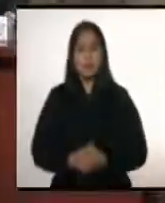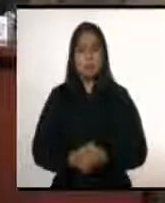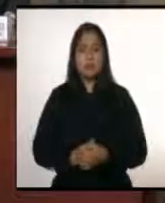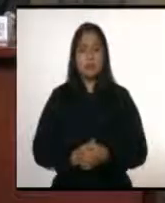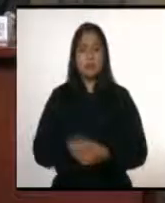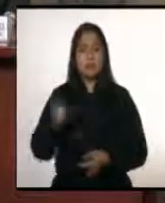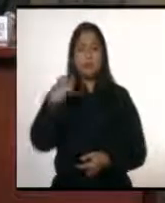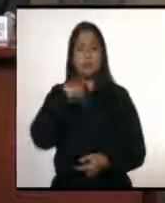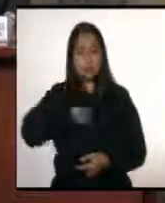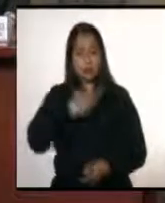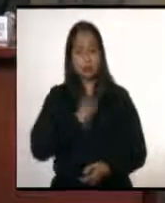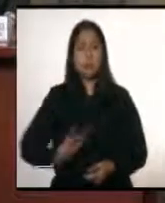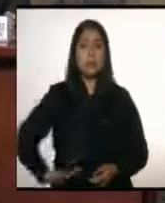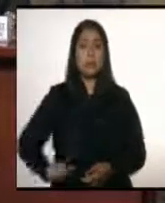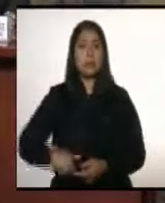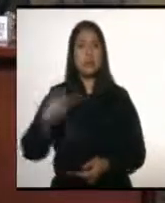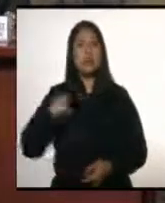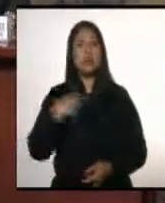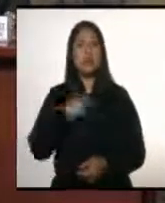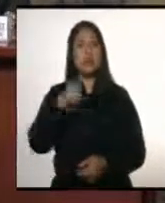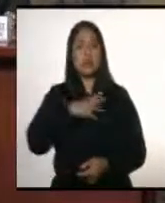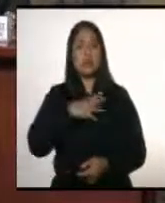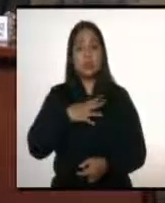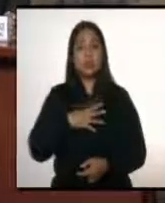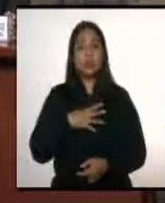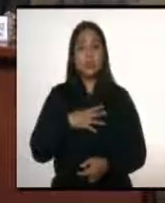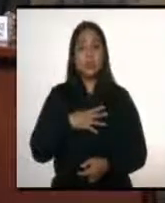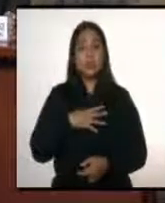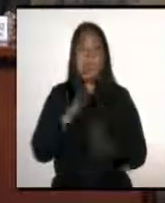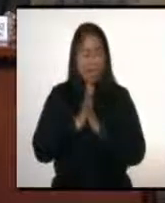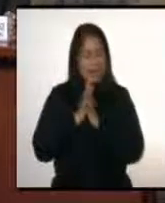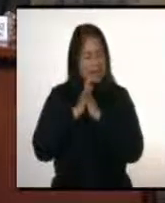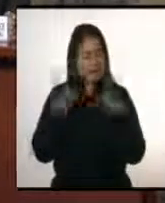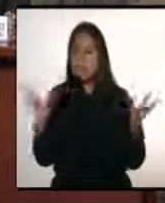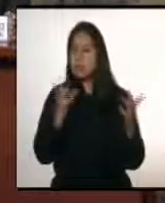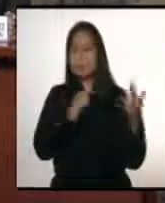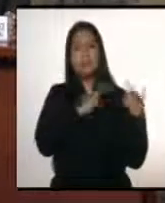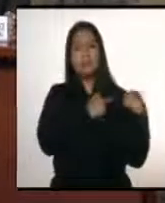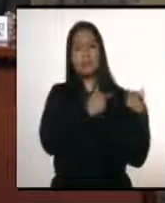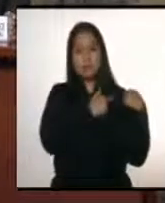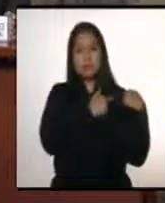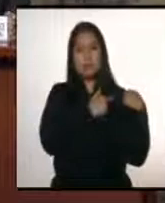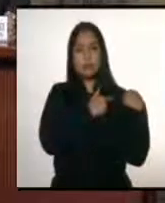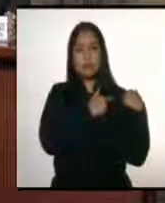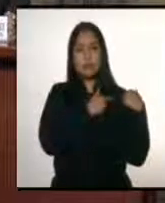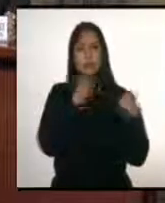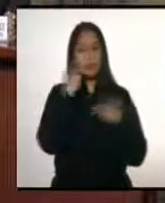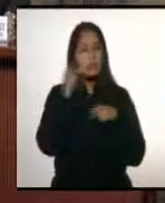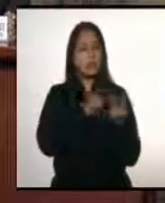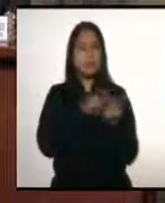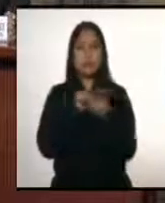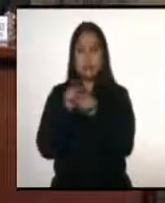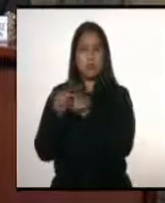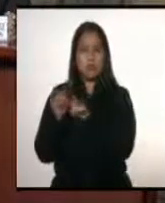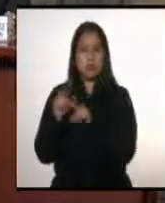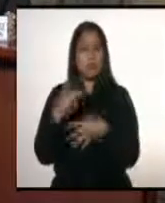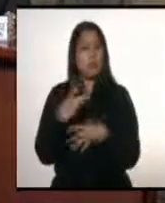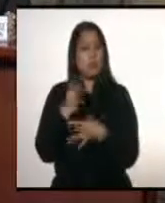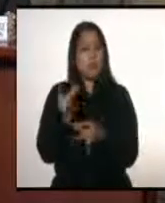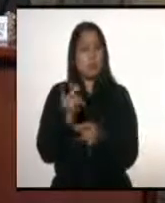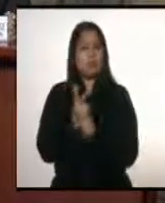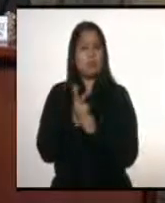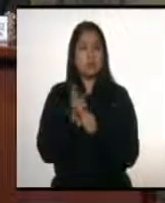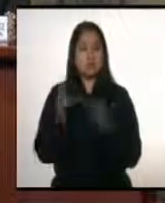Como presidente, nosotros tenemos la gran responsabilidad de velar por los intereses de la